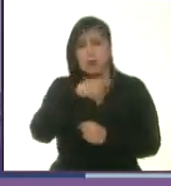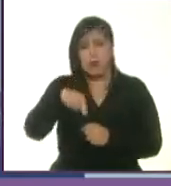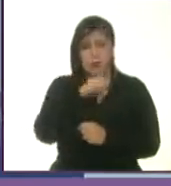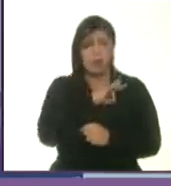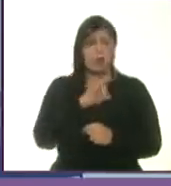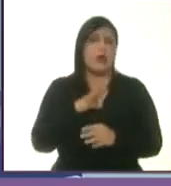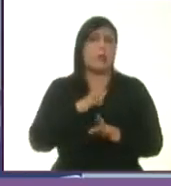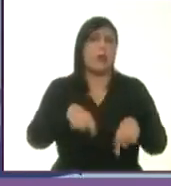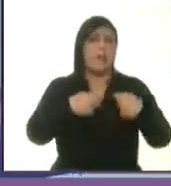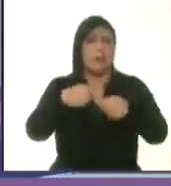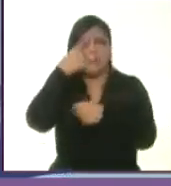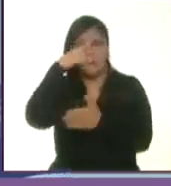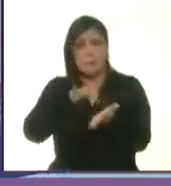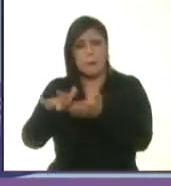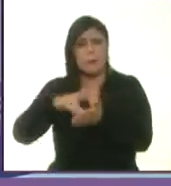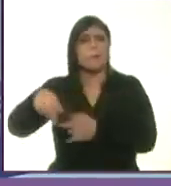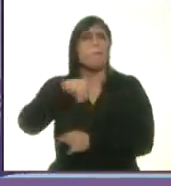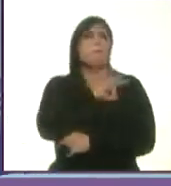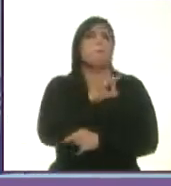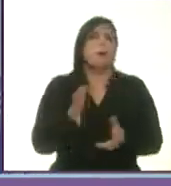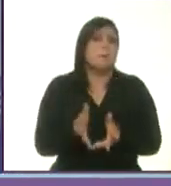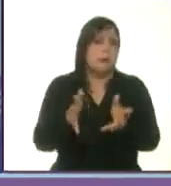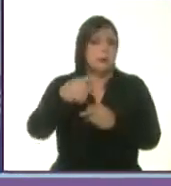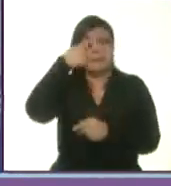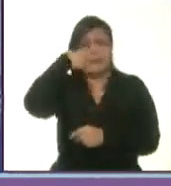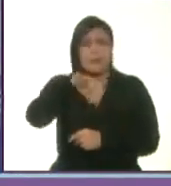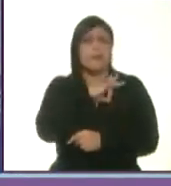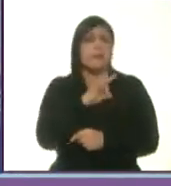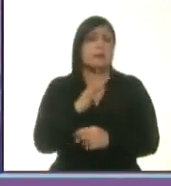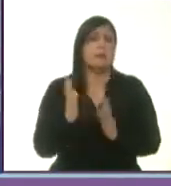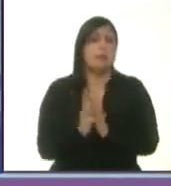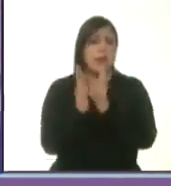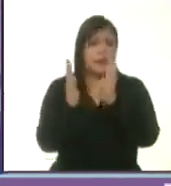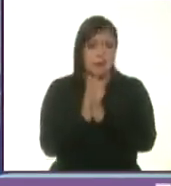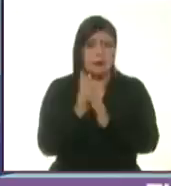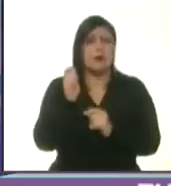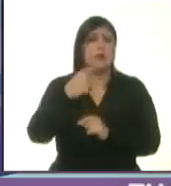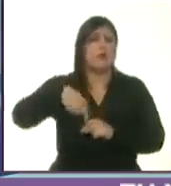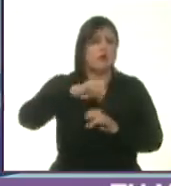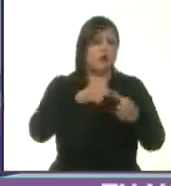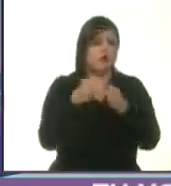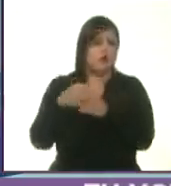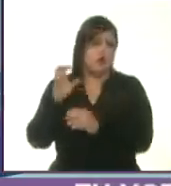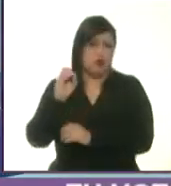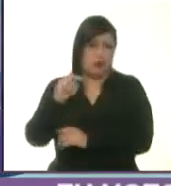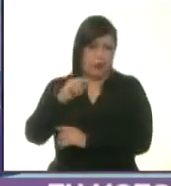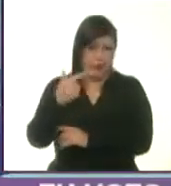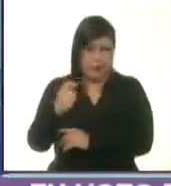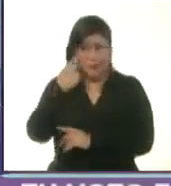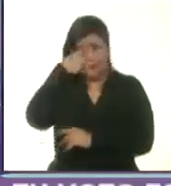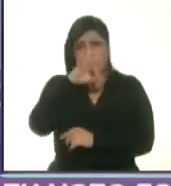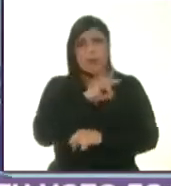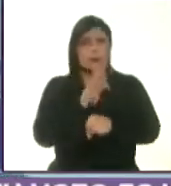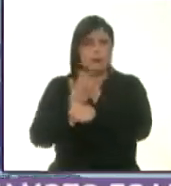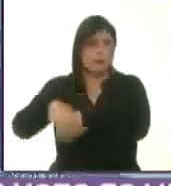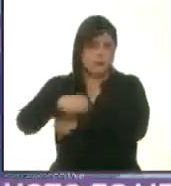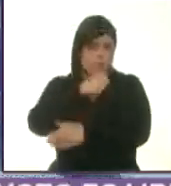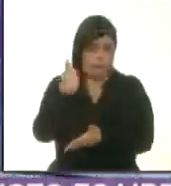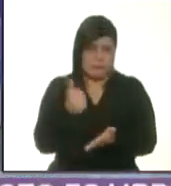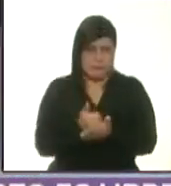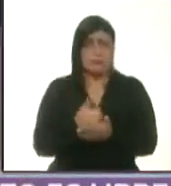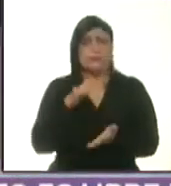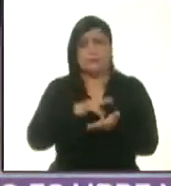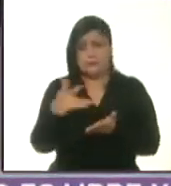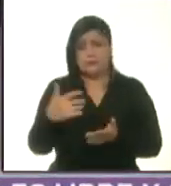para aquellos que participen en organizaciones cívicas y ciudadanas para el bienestar de la ciudadanía gracias